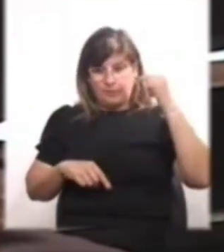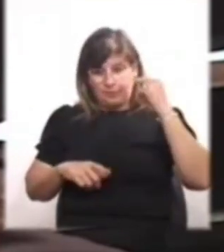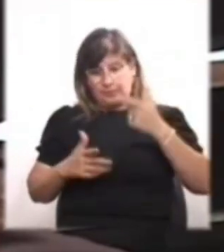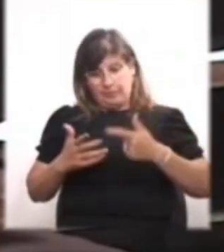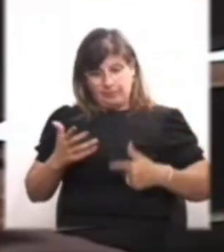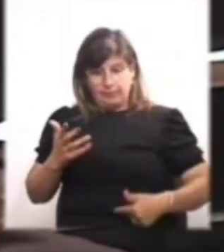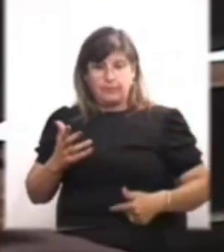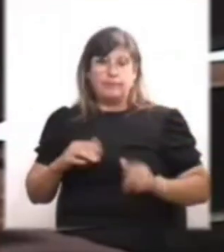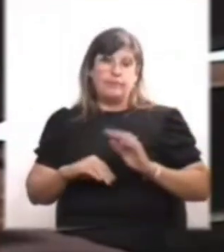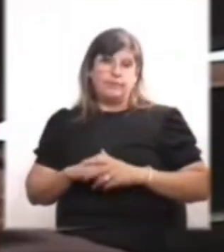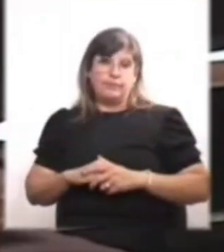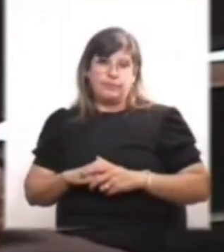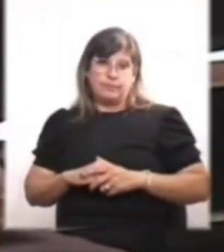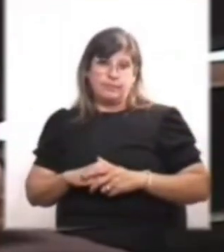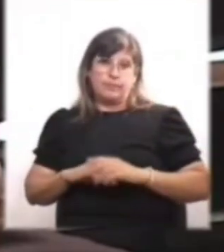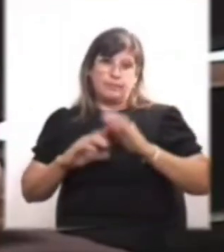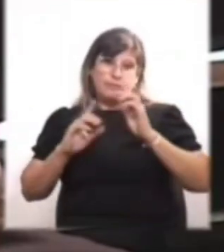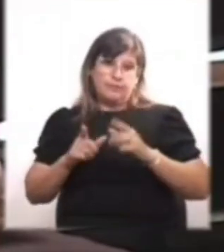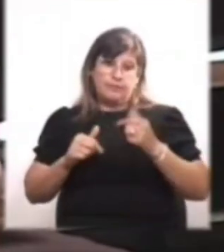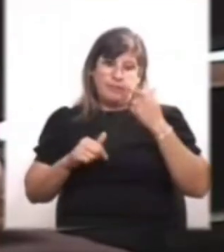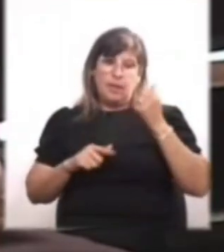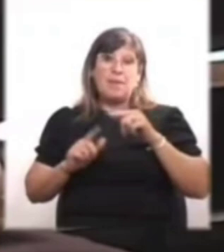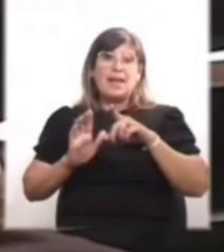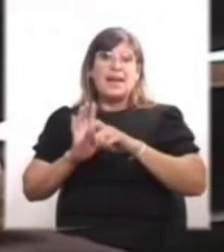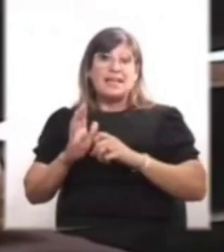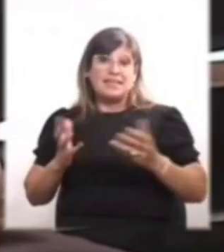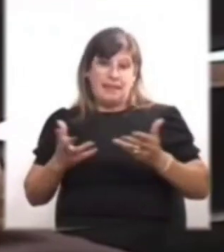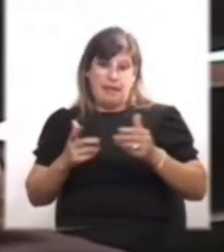etcétera. Incluso en leyes recientes